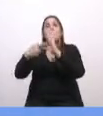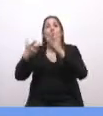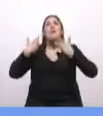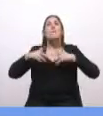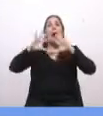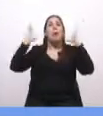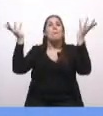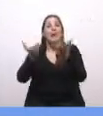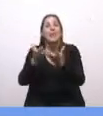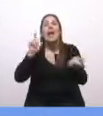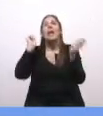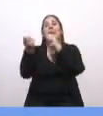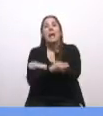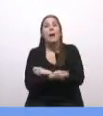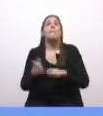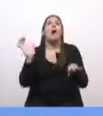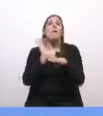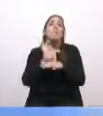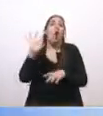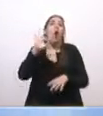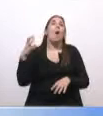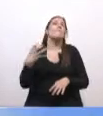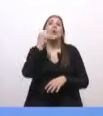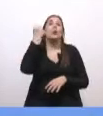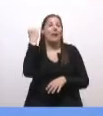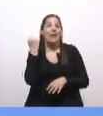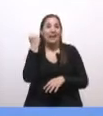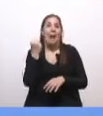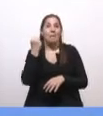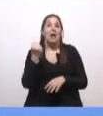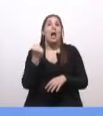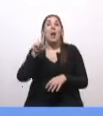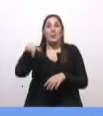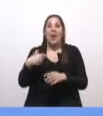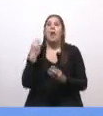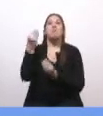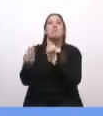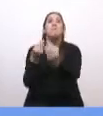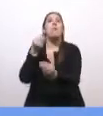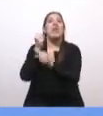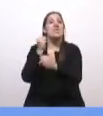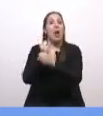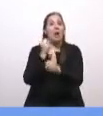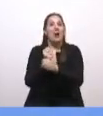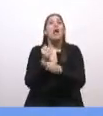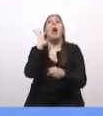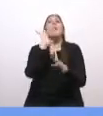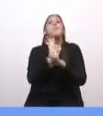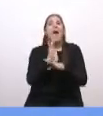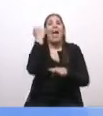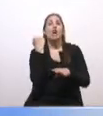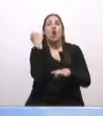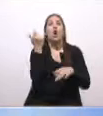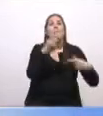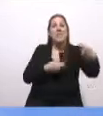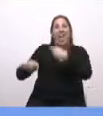convirtiéndola en una oportunidad económica que genere empleo contribuyendo a una economía circular esas son